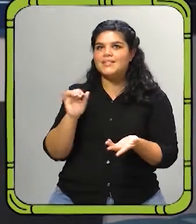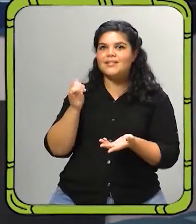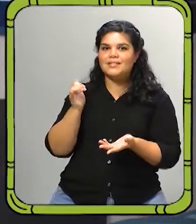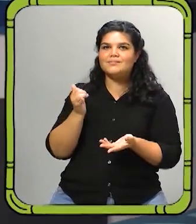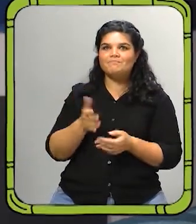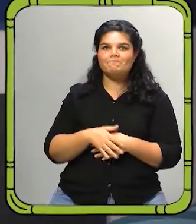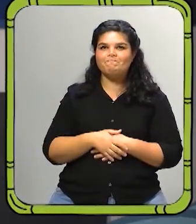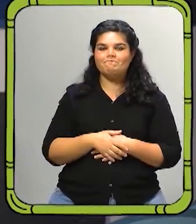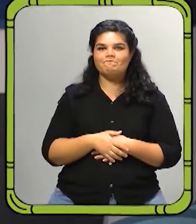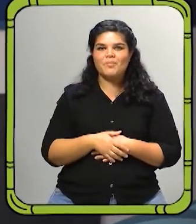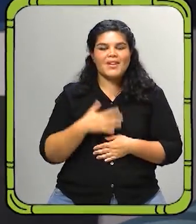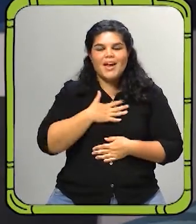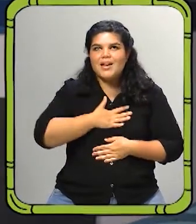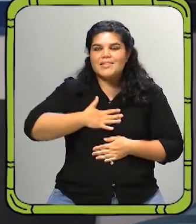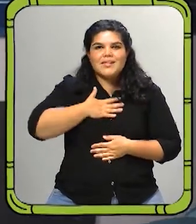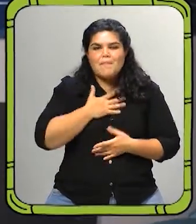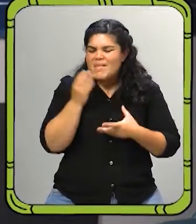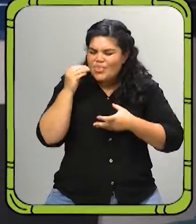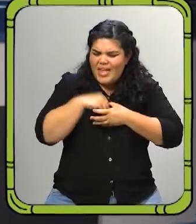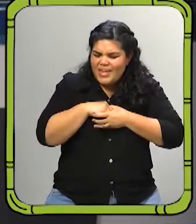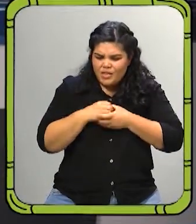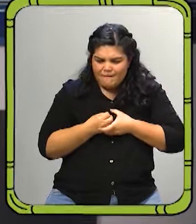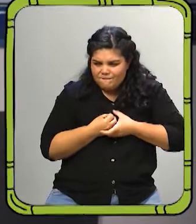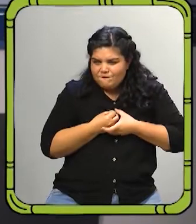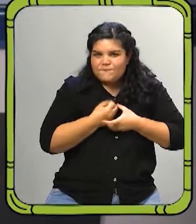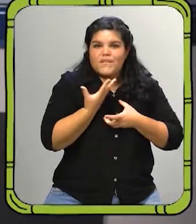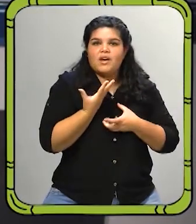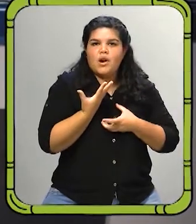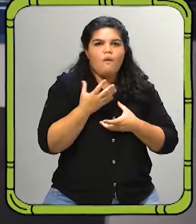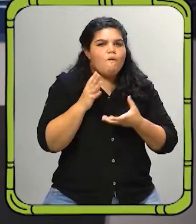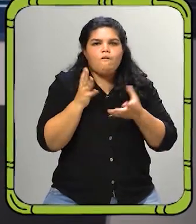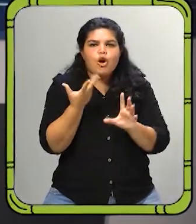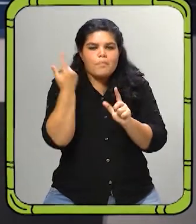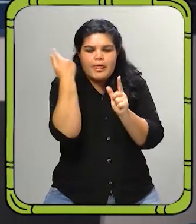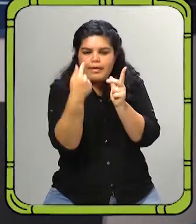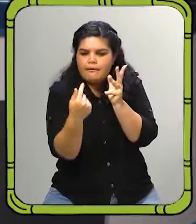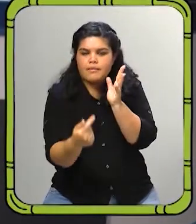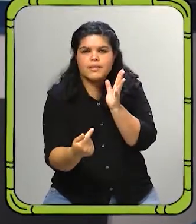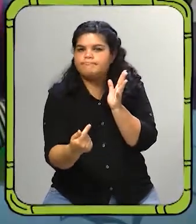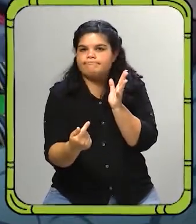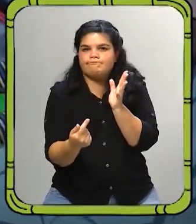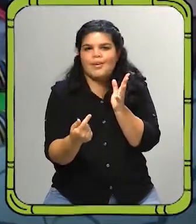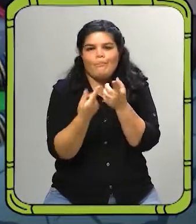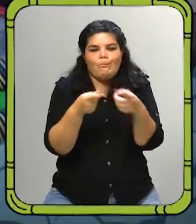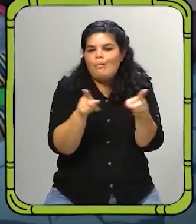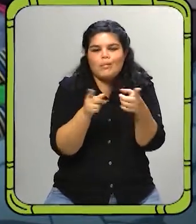los sentimientos más profundos los puedo transmitir de esa manera. No creo que haya otras maneras para mí de hacerlo. Nosotros te queremos pedir que